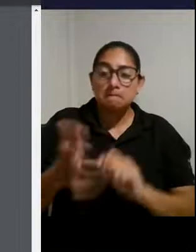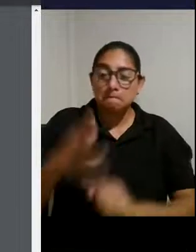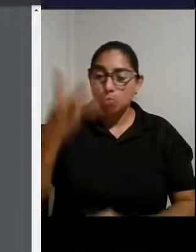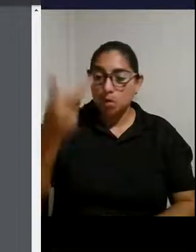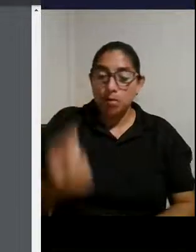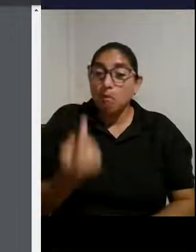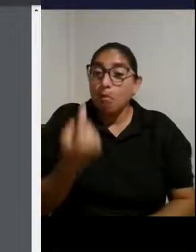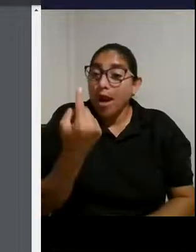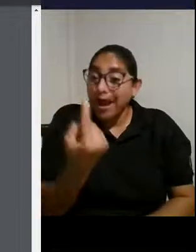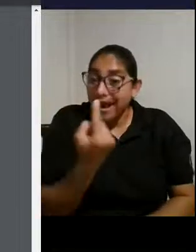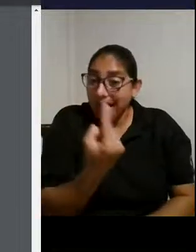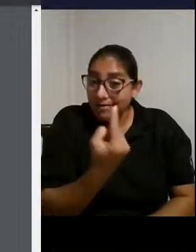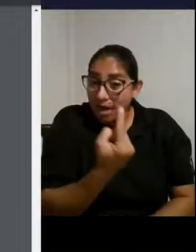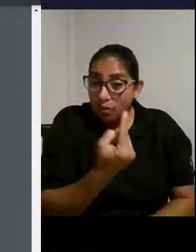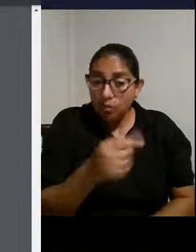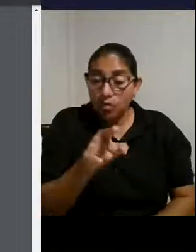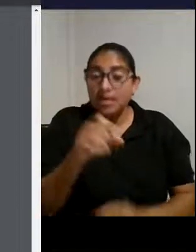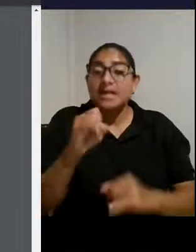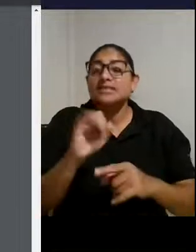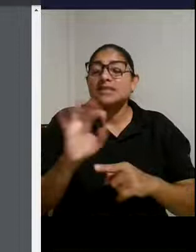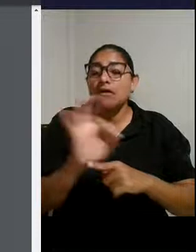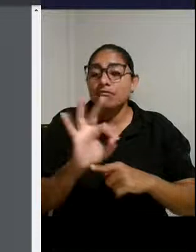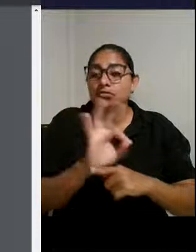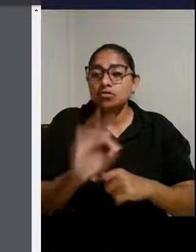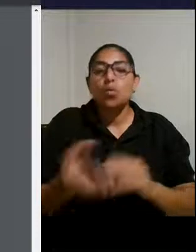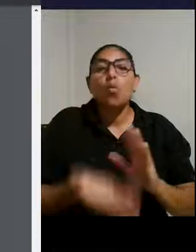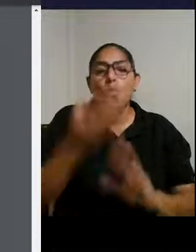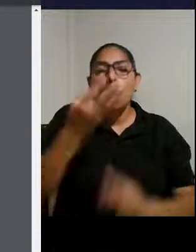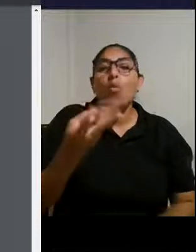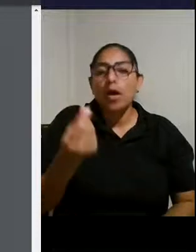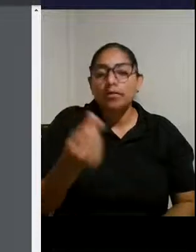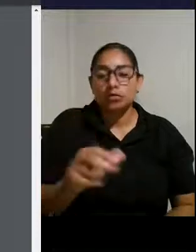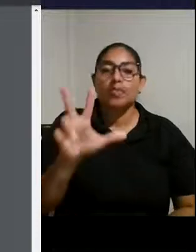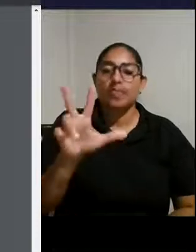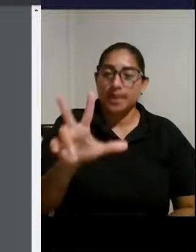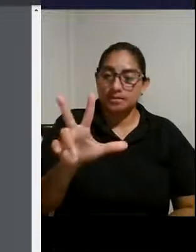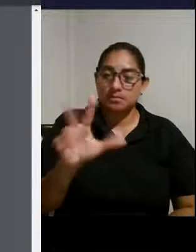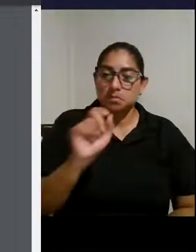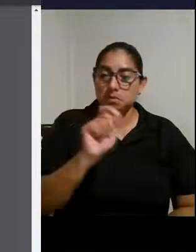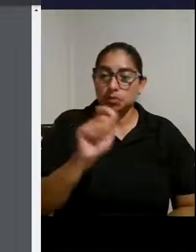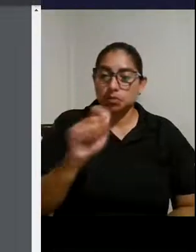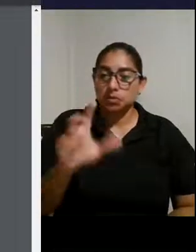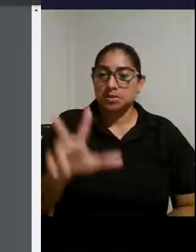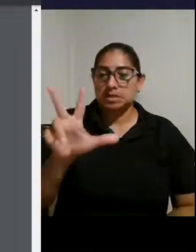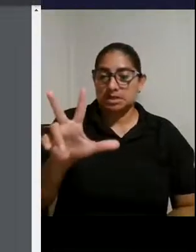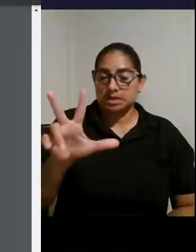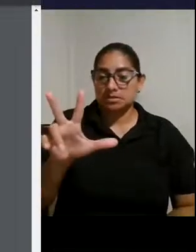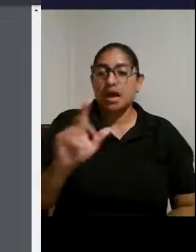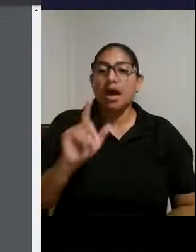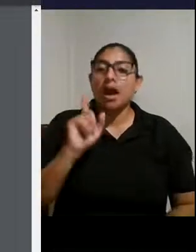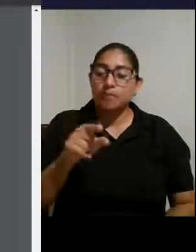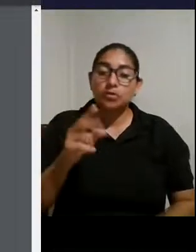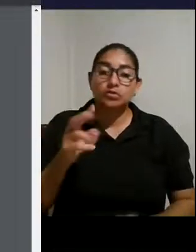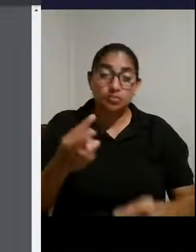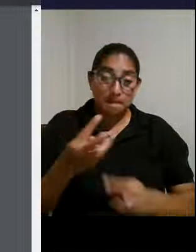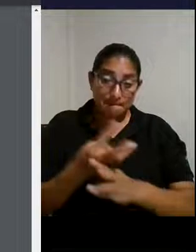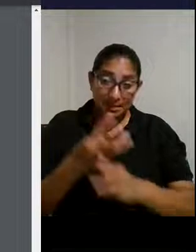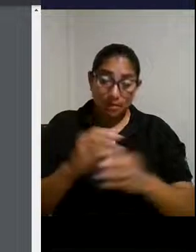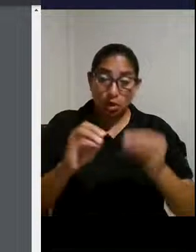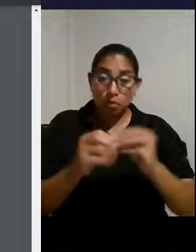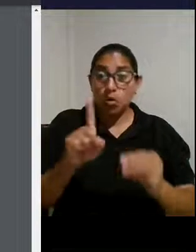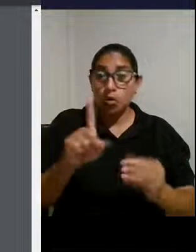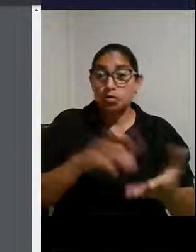unidad en esta función va a ser de 3. ¿De acuerdo? Entonces, por eso nosotros en matemática 1